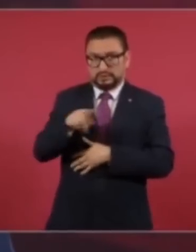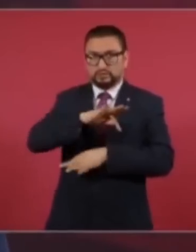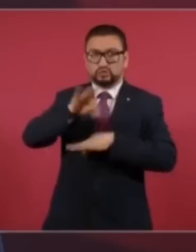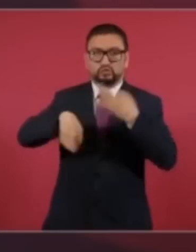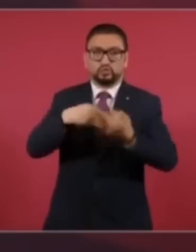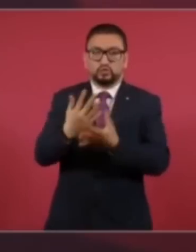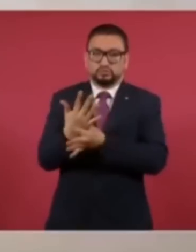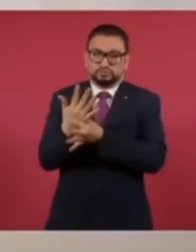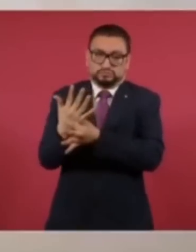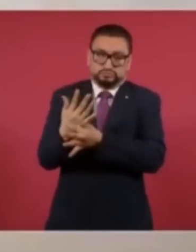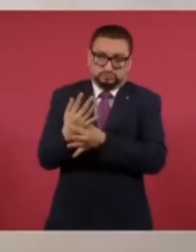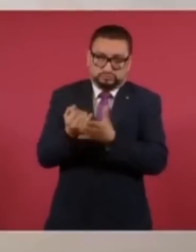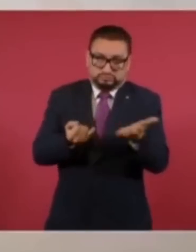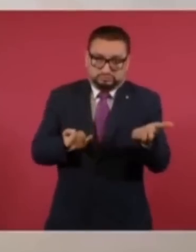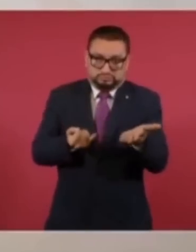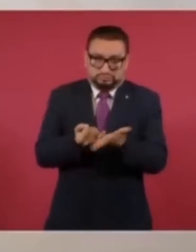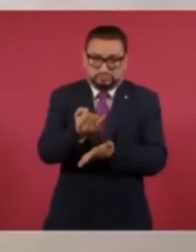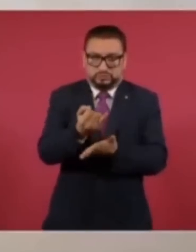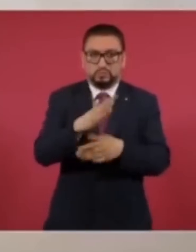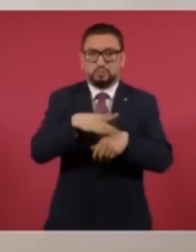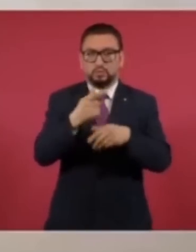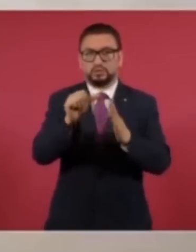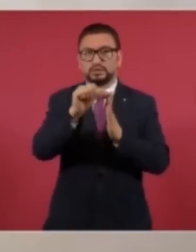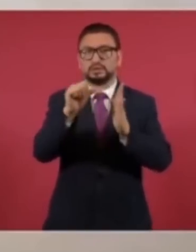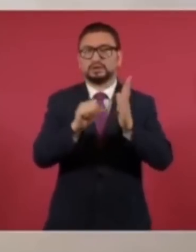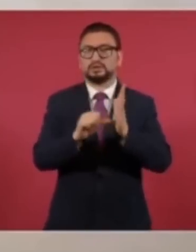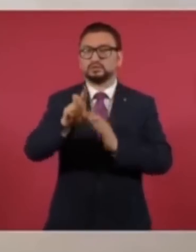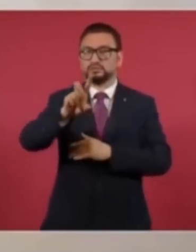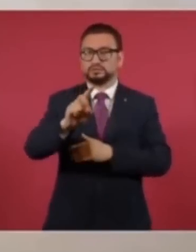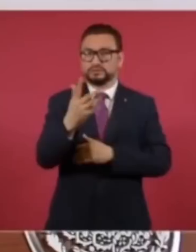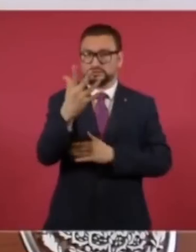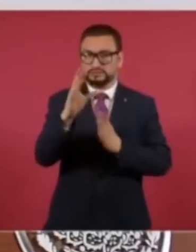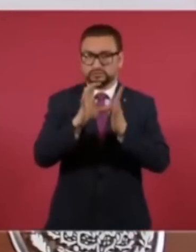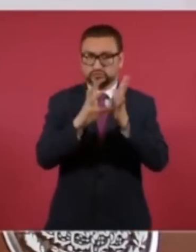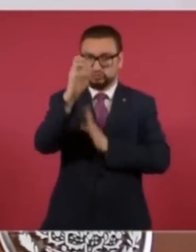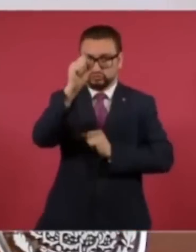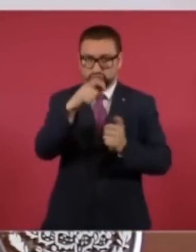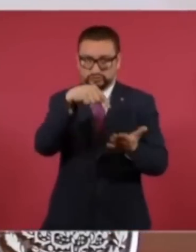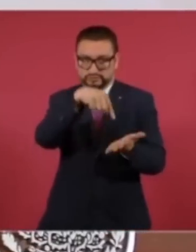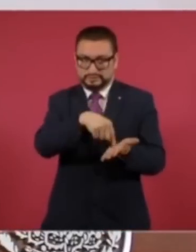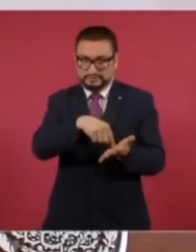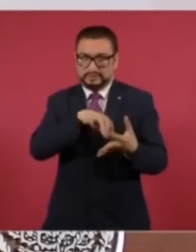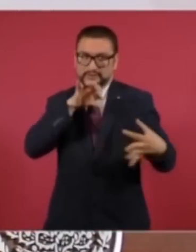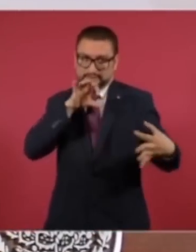de conformidad con lo que establece el artículo 35 de la Constitución.